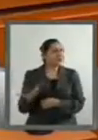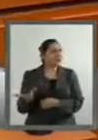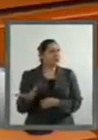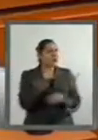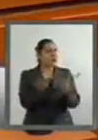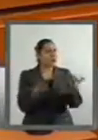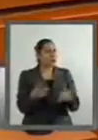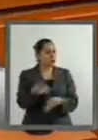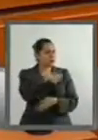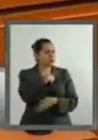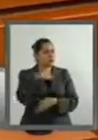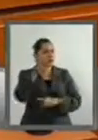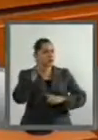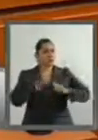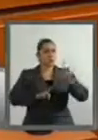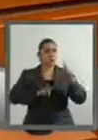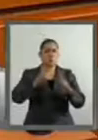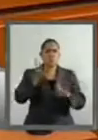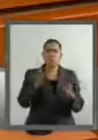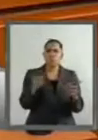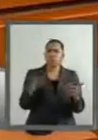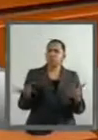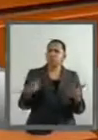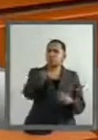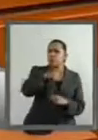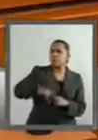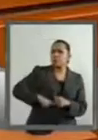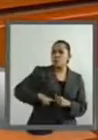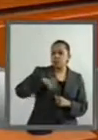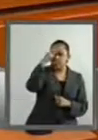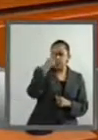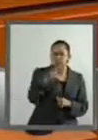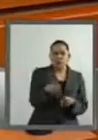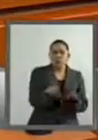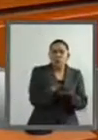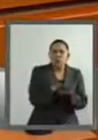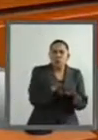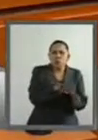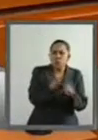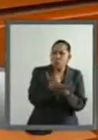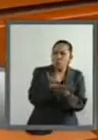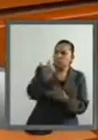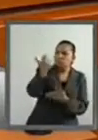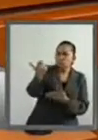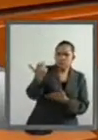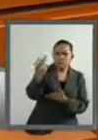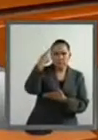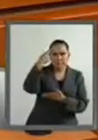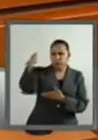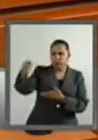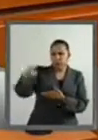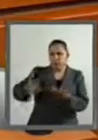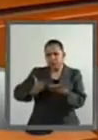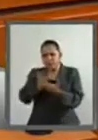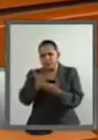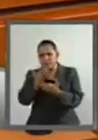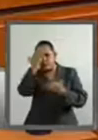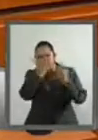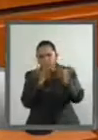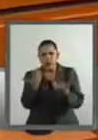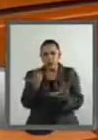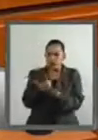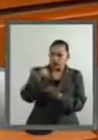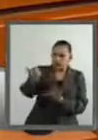a cómo el gobierno mexicano adquirió estos equipos, cómo se utilizaron, cuántos tiros